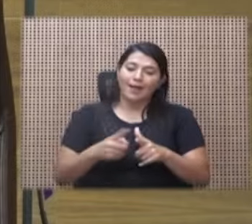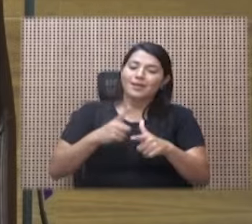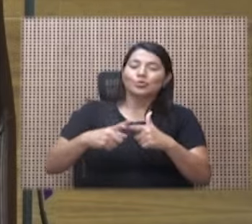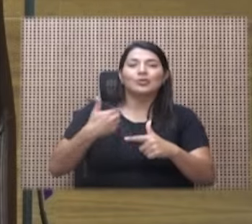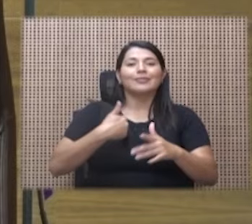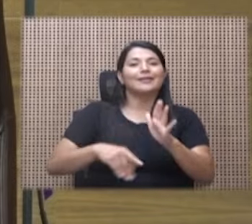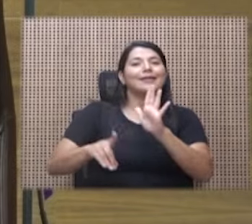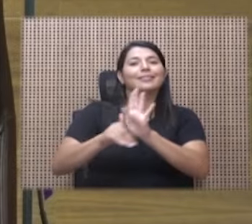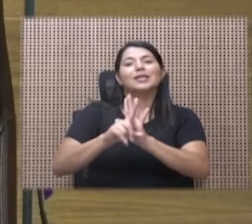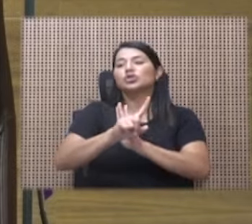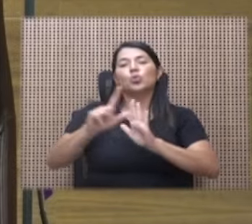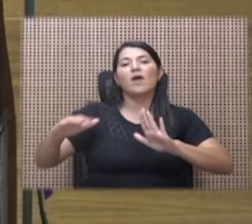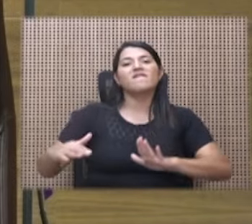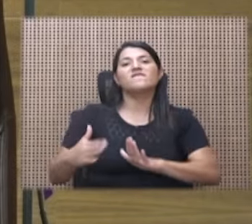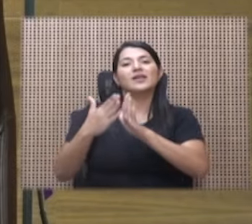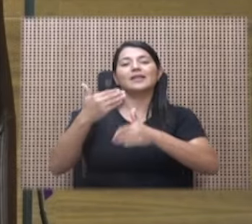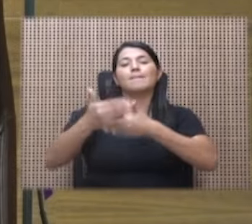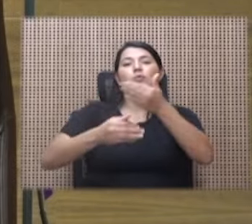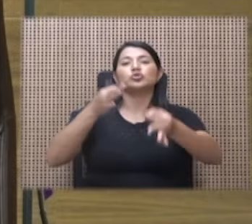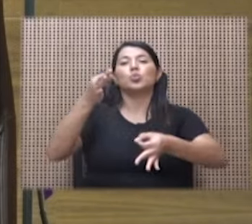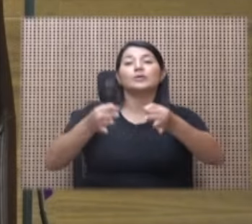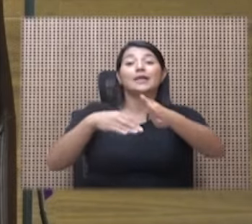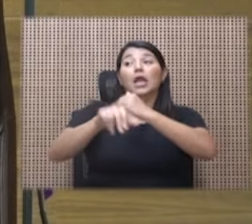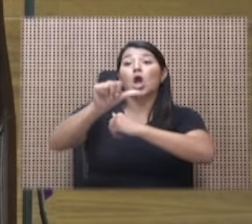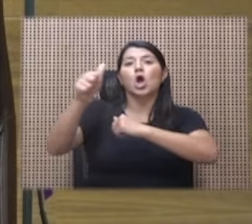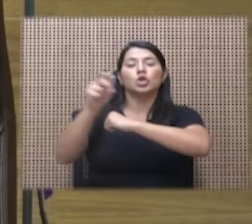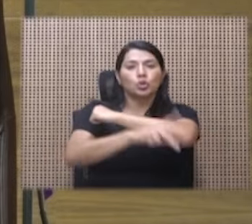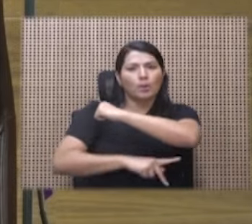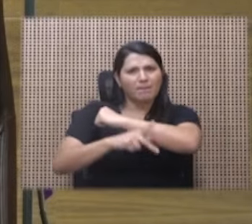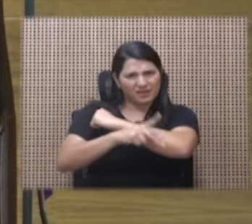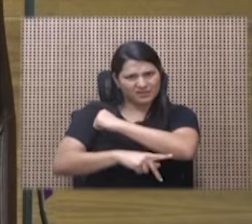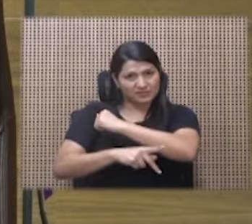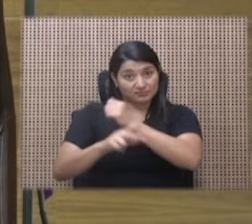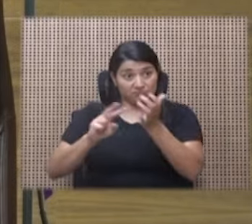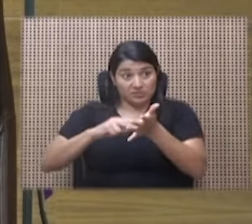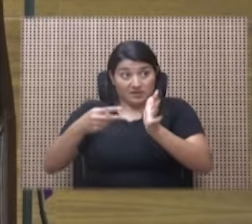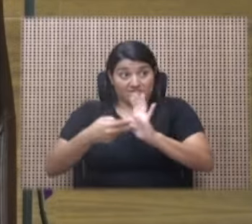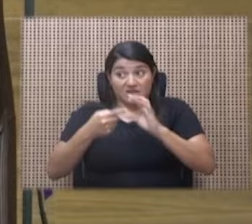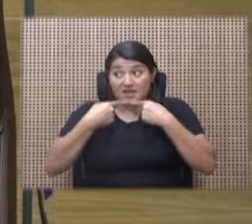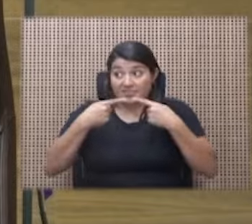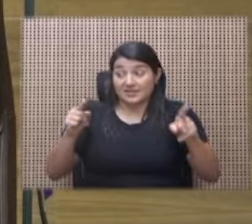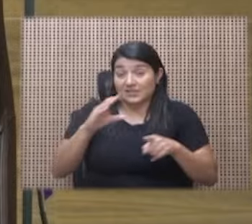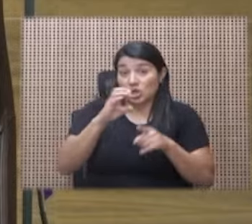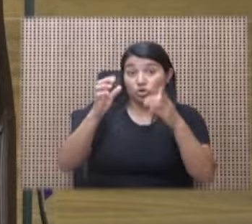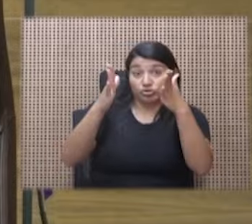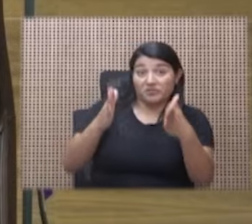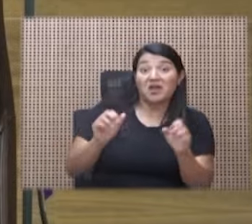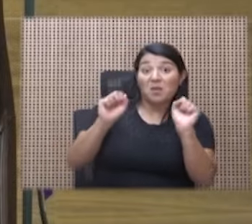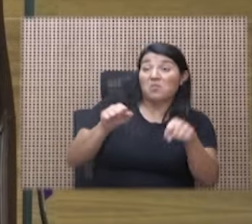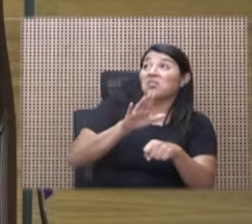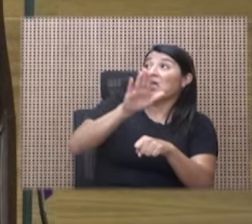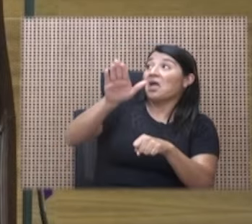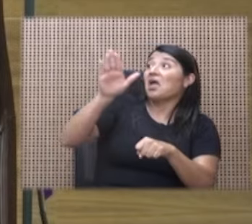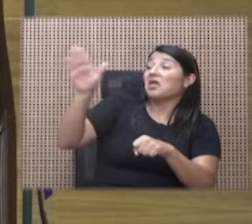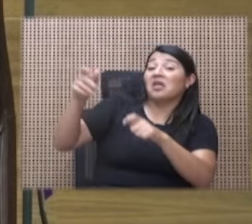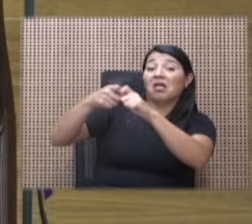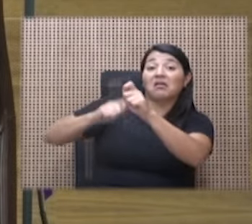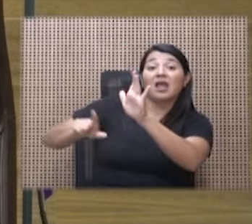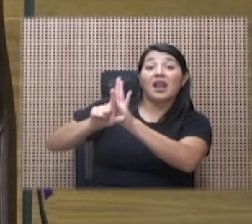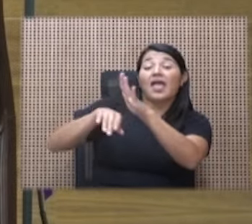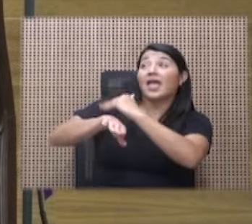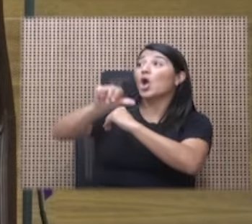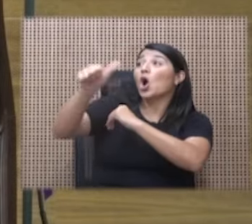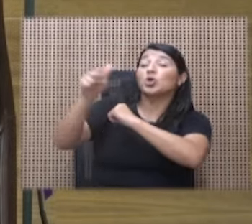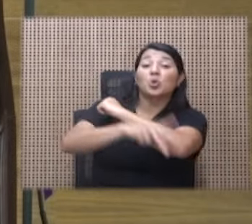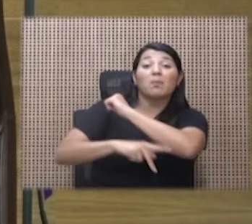consecuencias de sus actos en otros países es invitar a los costarricenses a ir a delinquir en otros países regresarse al nuestro